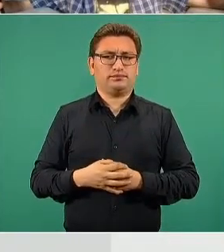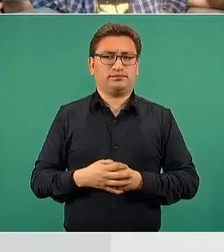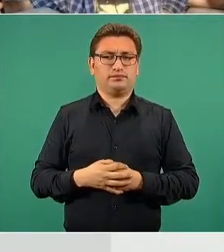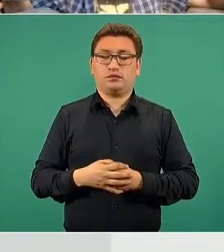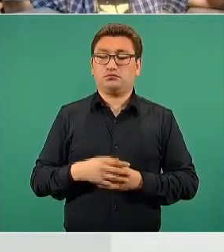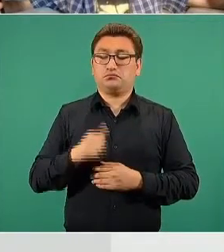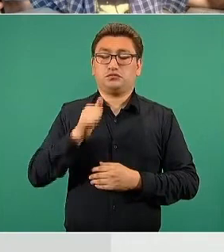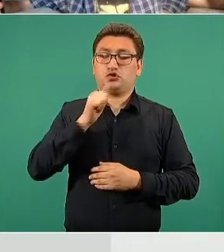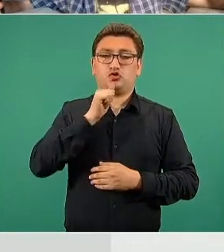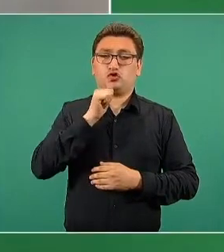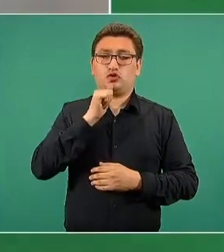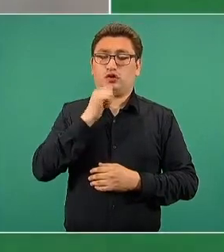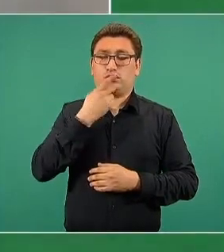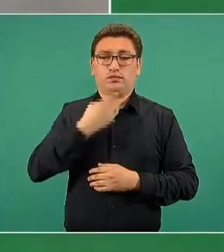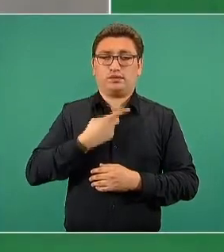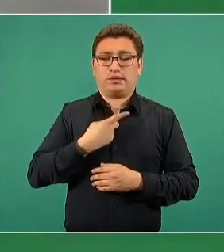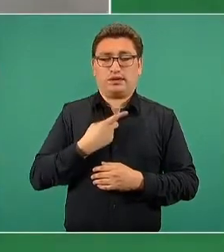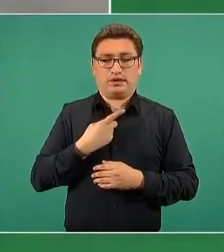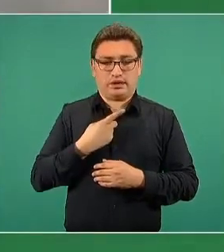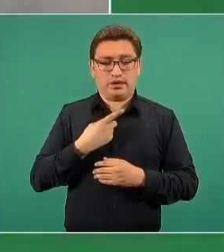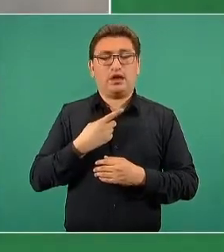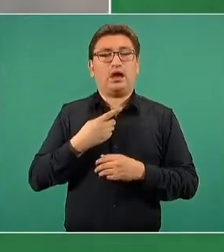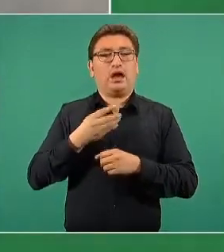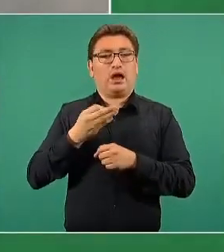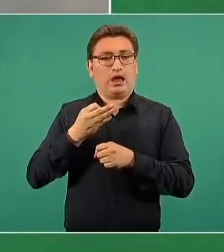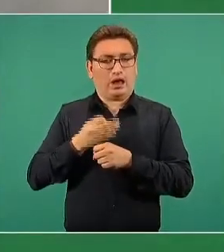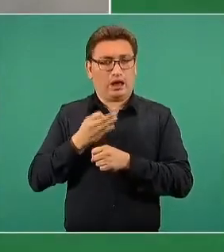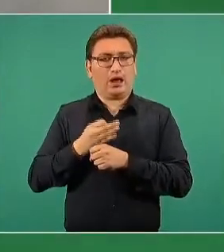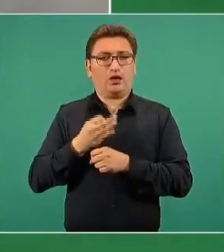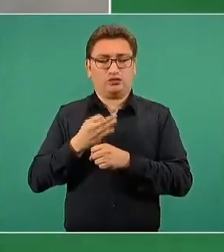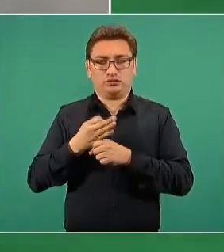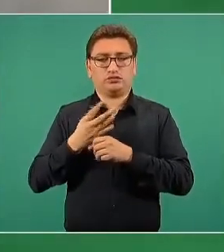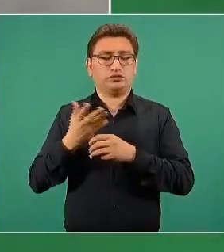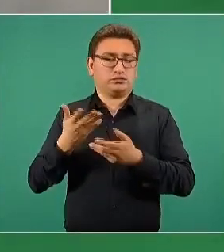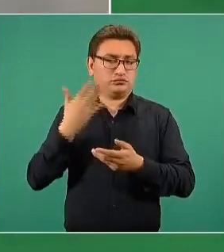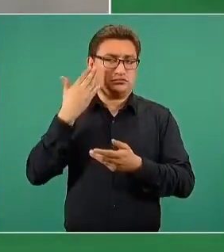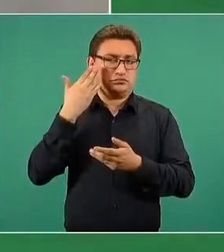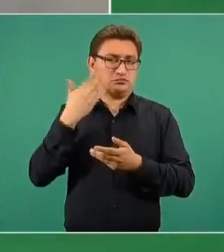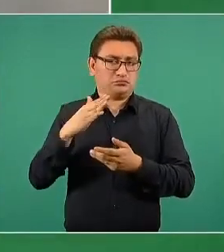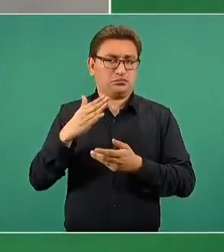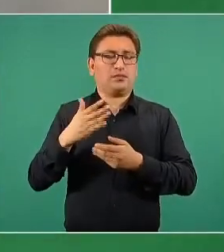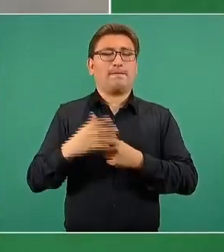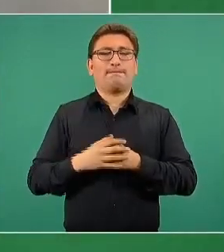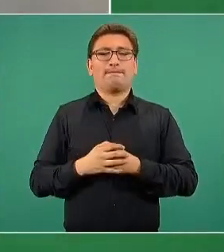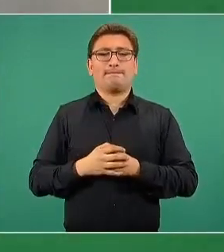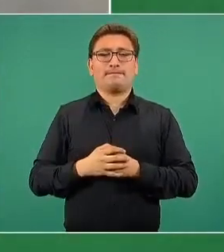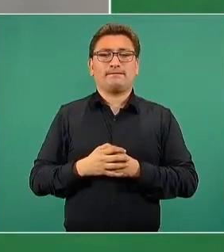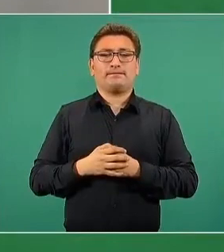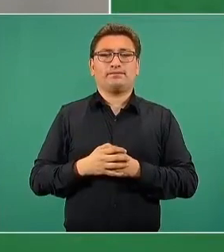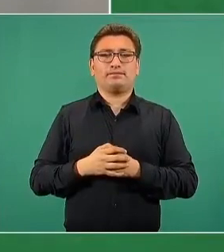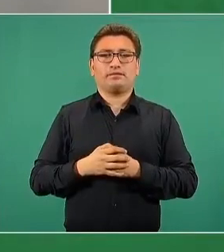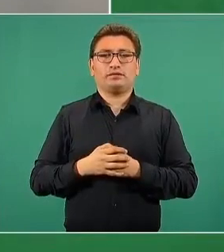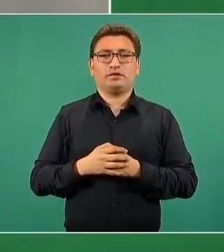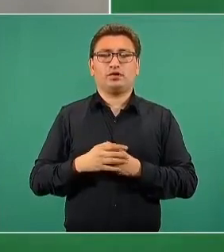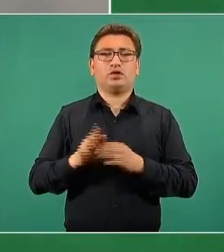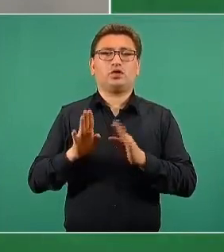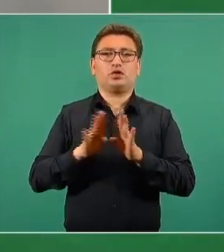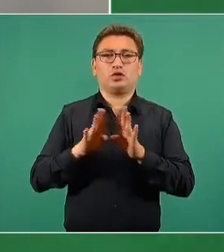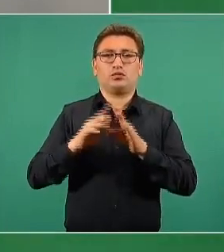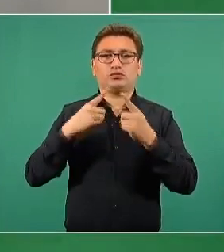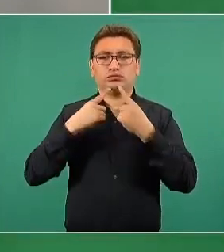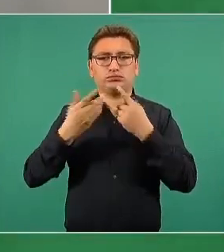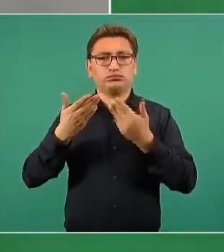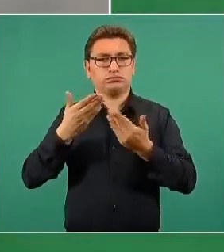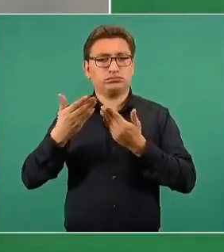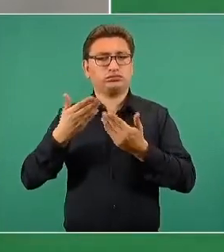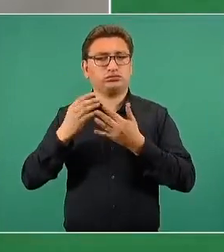No tenemos ahorita un argumento específico, se están de acuerdo a la diplomacia